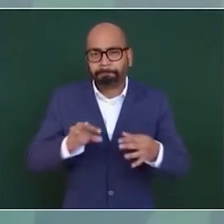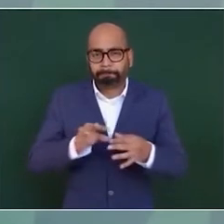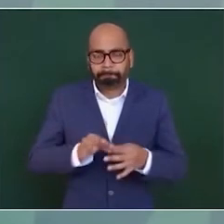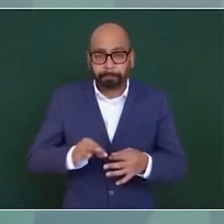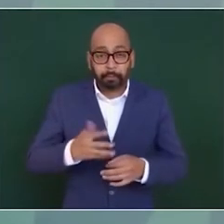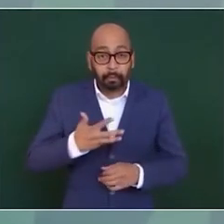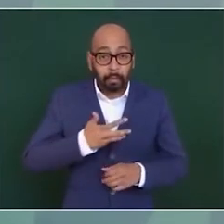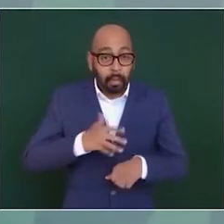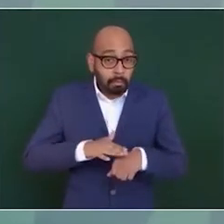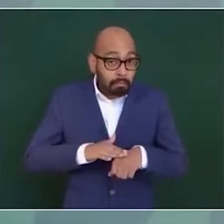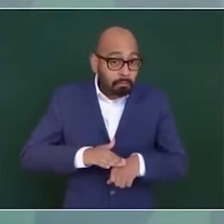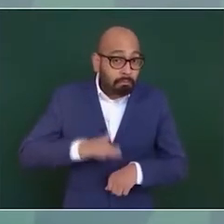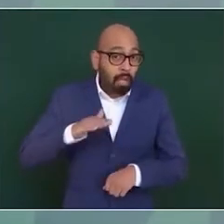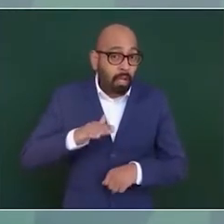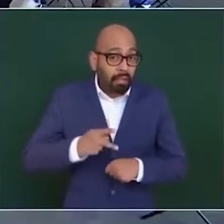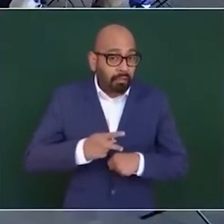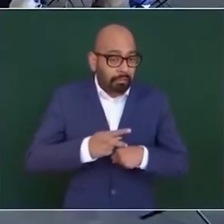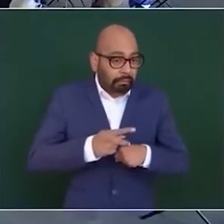riesgos